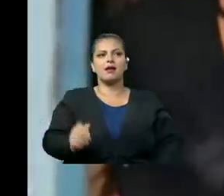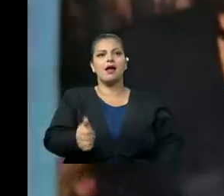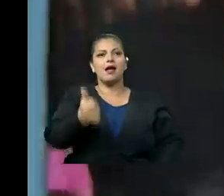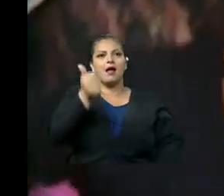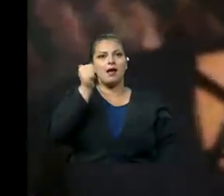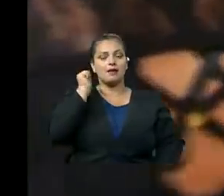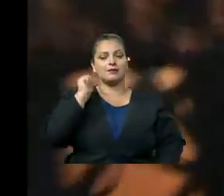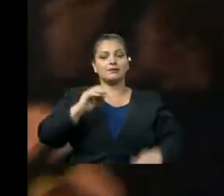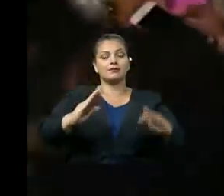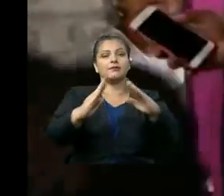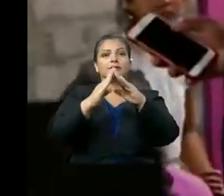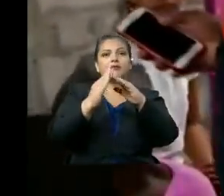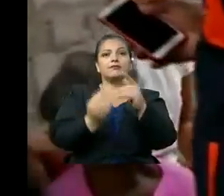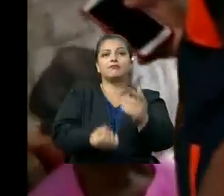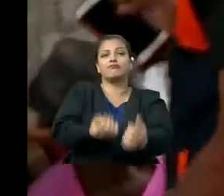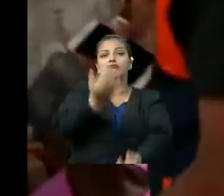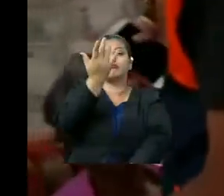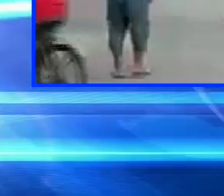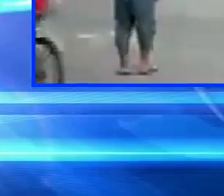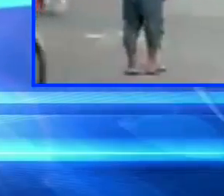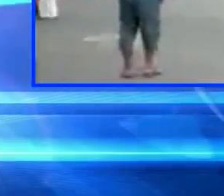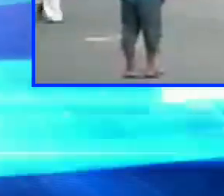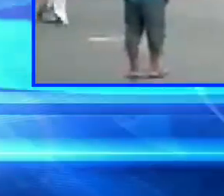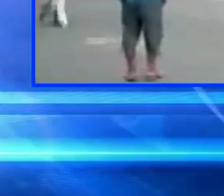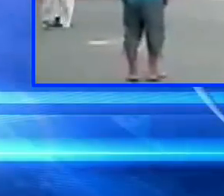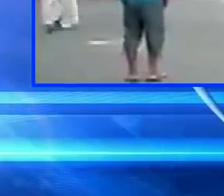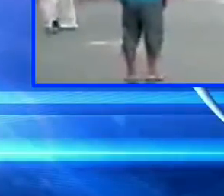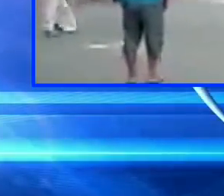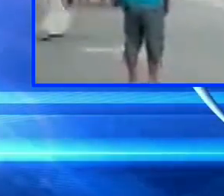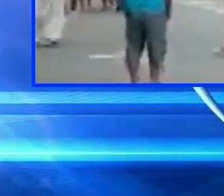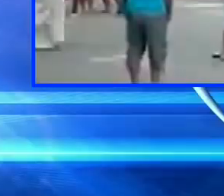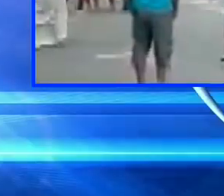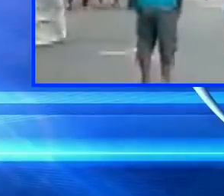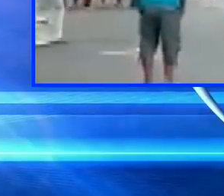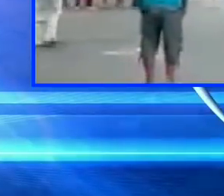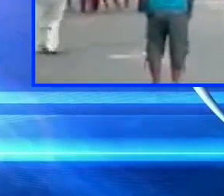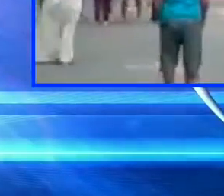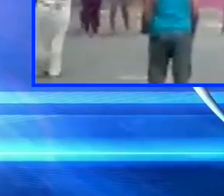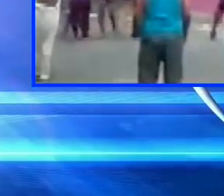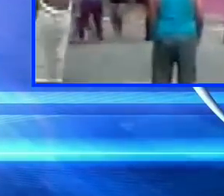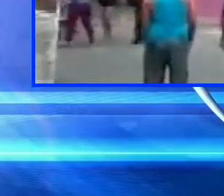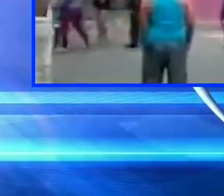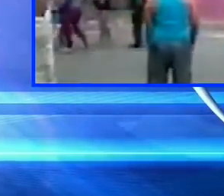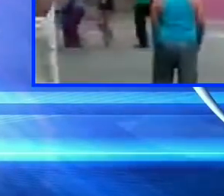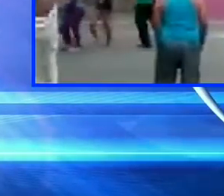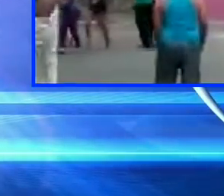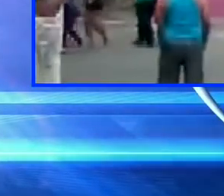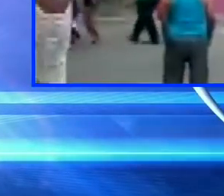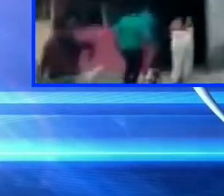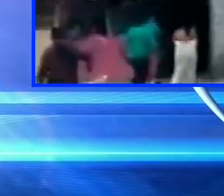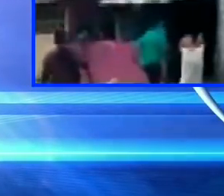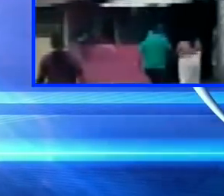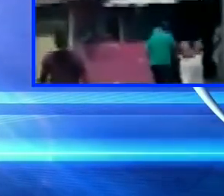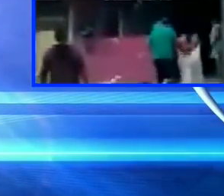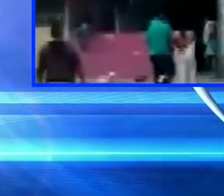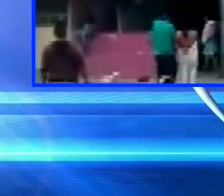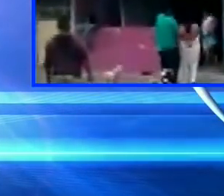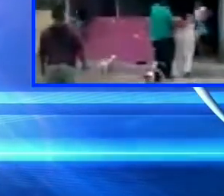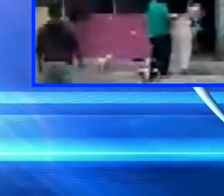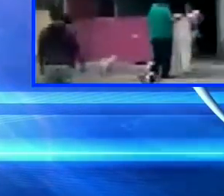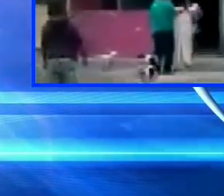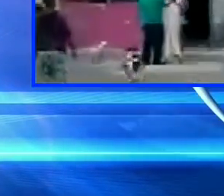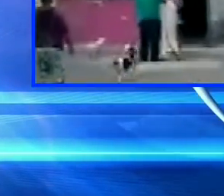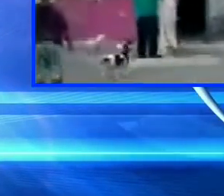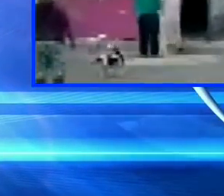de edad en estos instantes vemos que recibieron la visita por parte del personal de gestión de riesgos que se ha hecho presente en